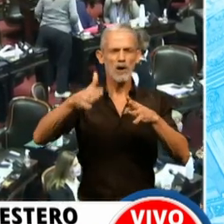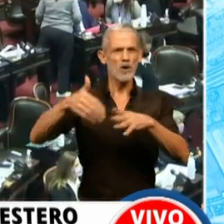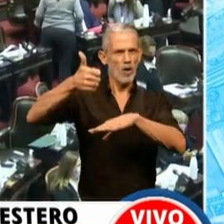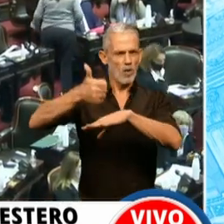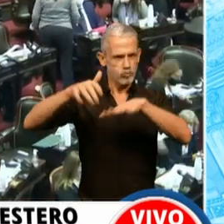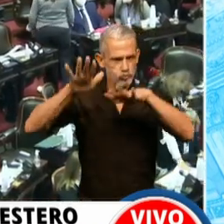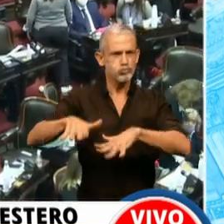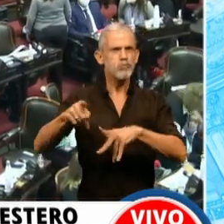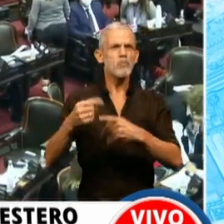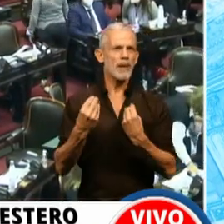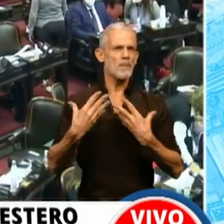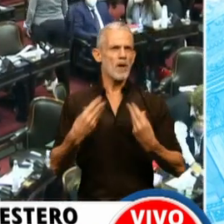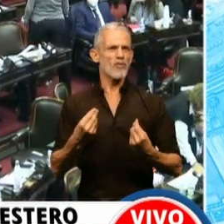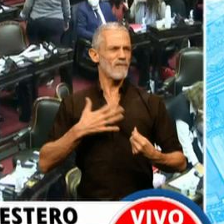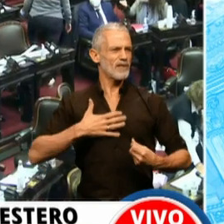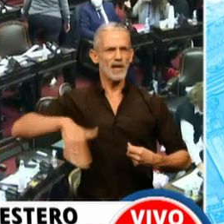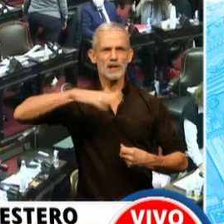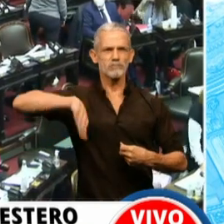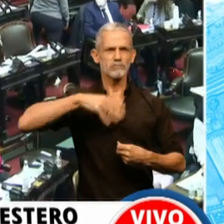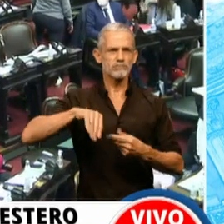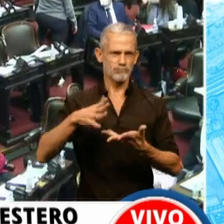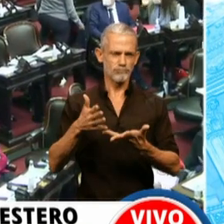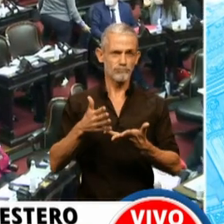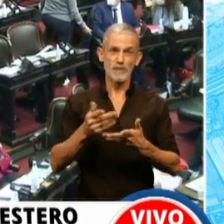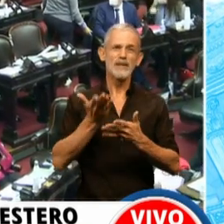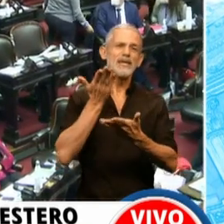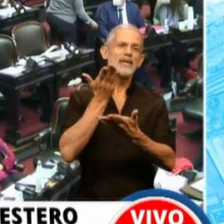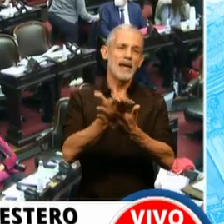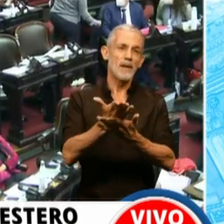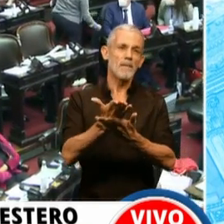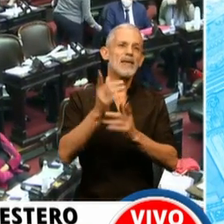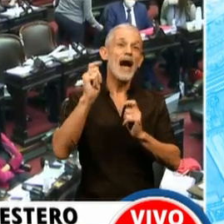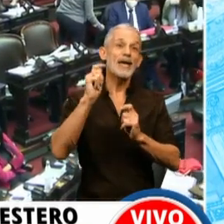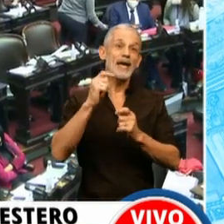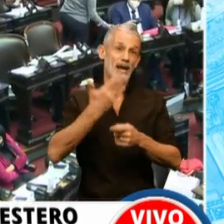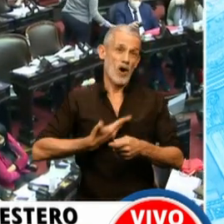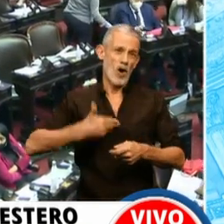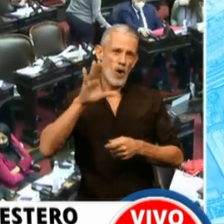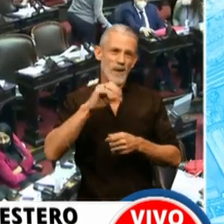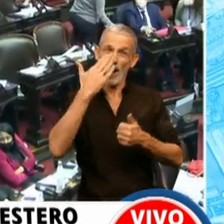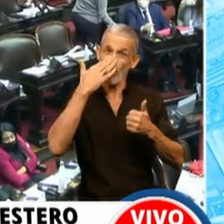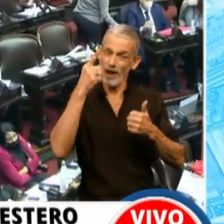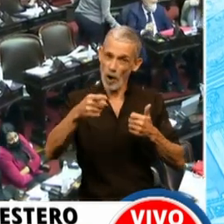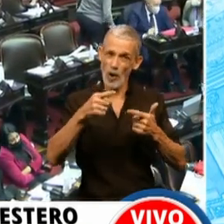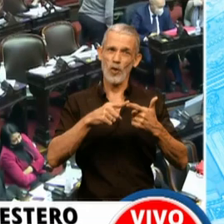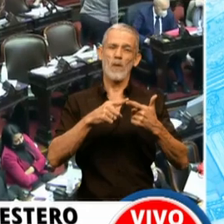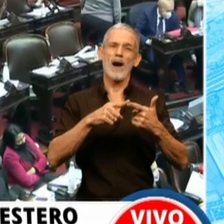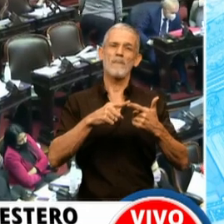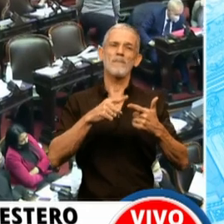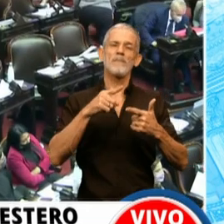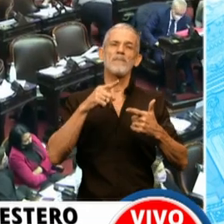establece allí para defender la autonomía y le pide al gobernador de córdoba